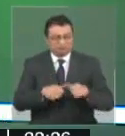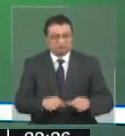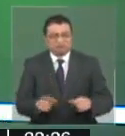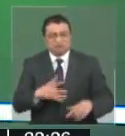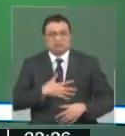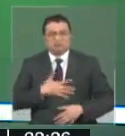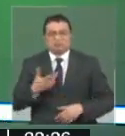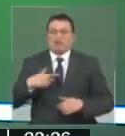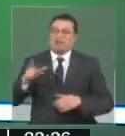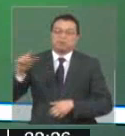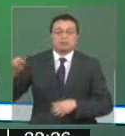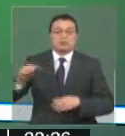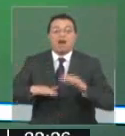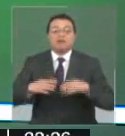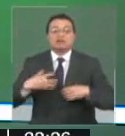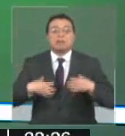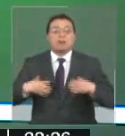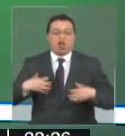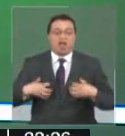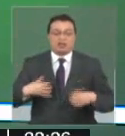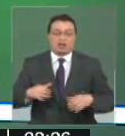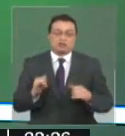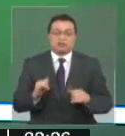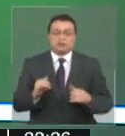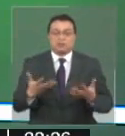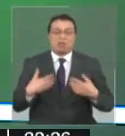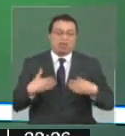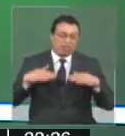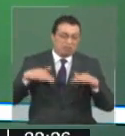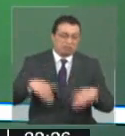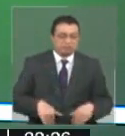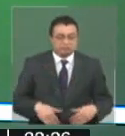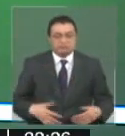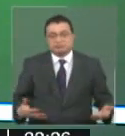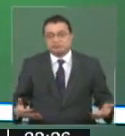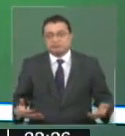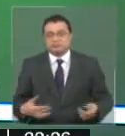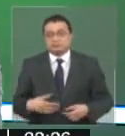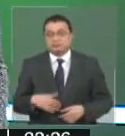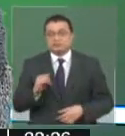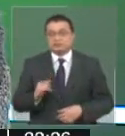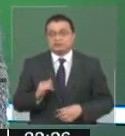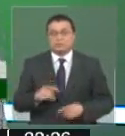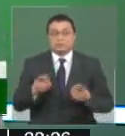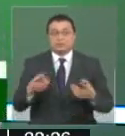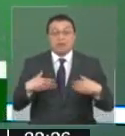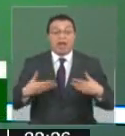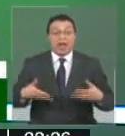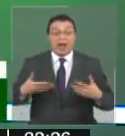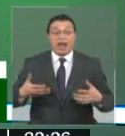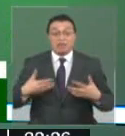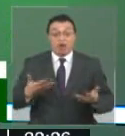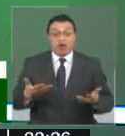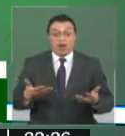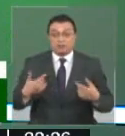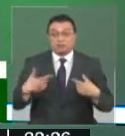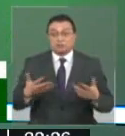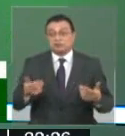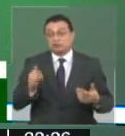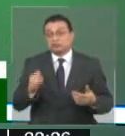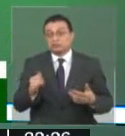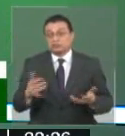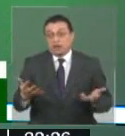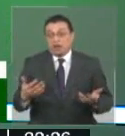encuentro yo. Te cae, no sé. Uh-huh. No sé cómo decir. ¿Pasa algo en el ánimo también ahí? ¿Ah? Ahí,